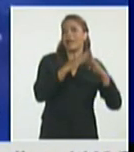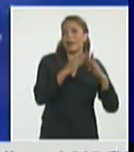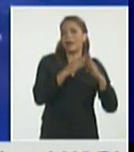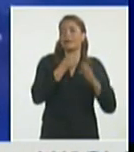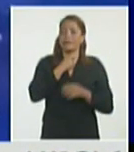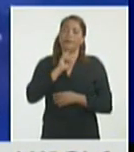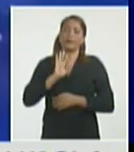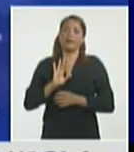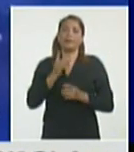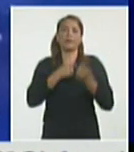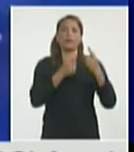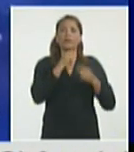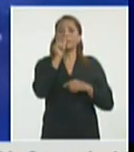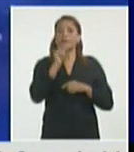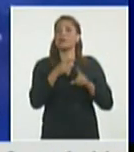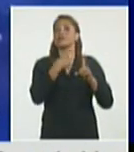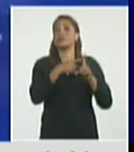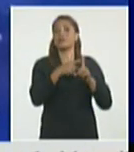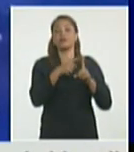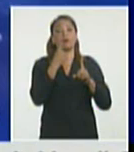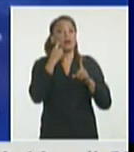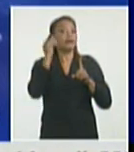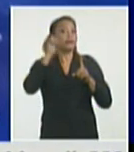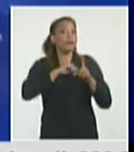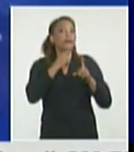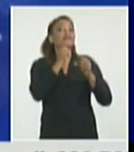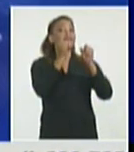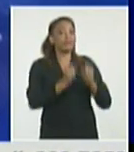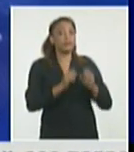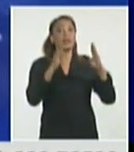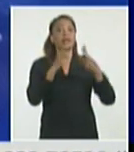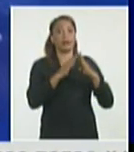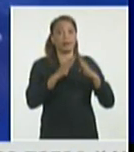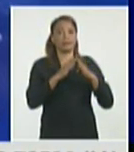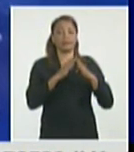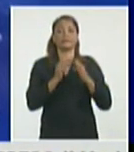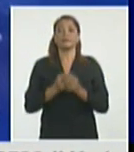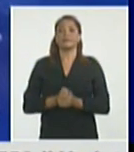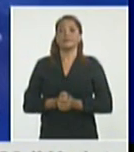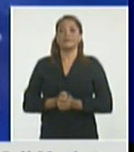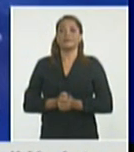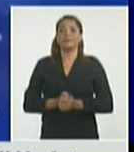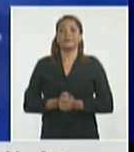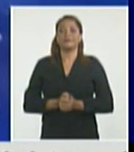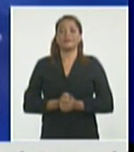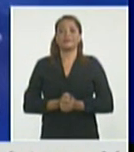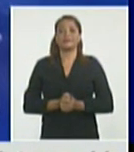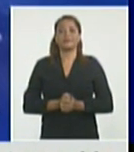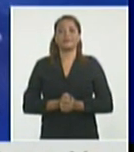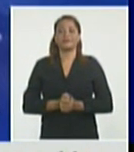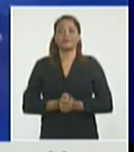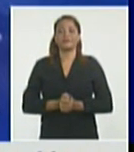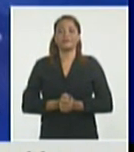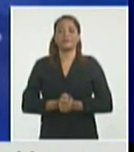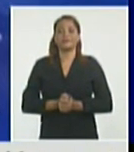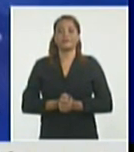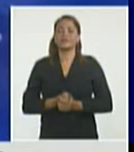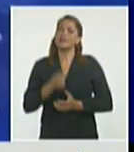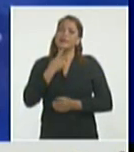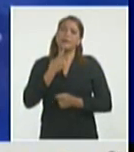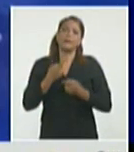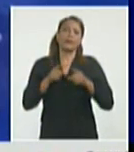esté recibiendo visitas. Eso es hipotético, que Durán está positivo es hipotético. No, todo es factible, todo es posible, pero que